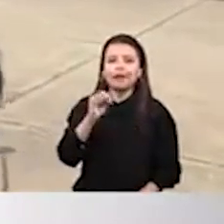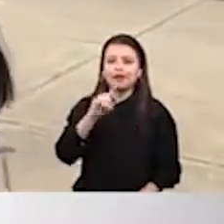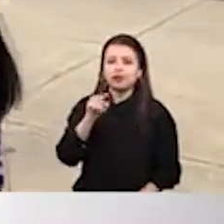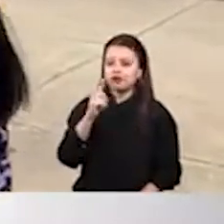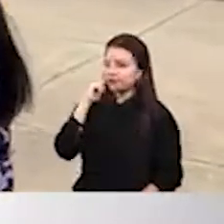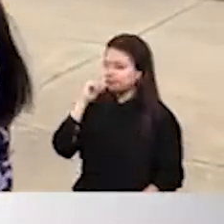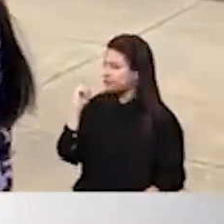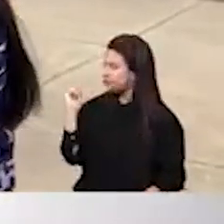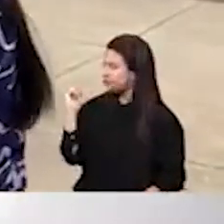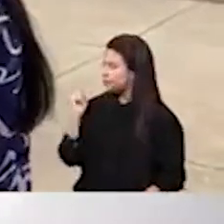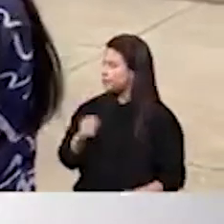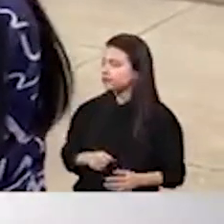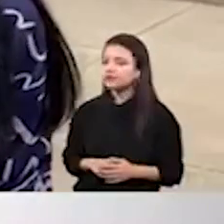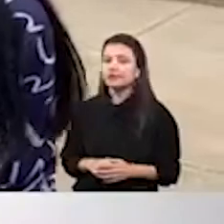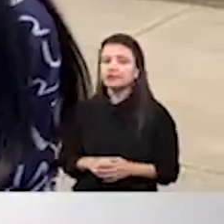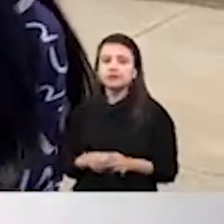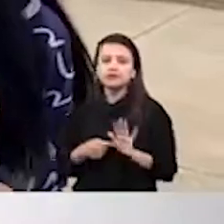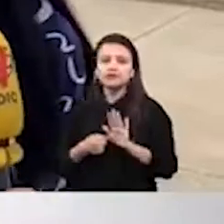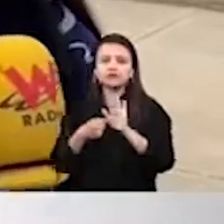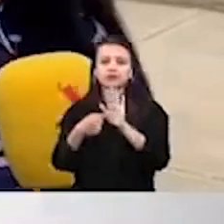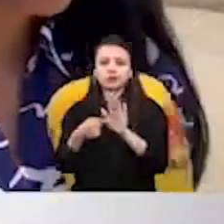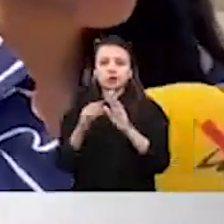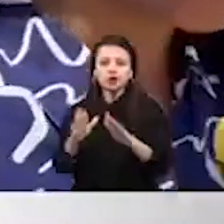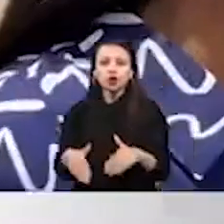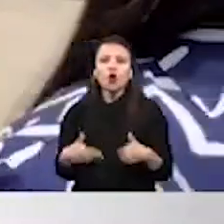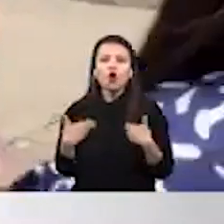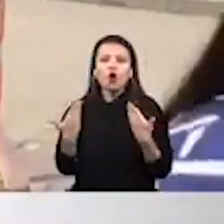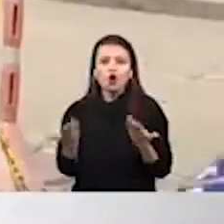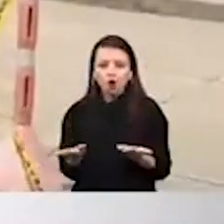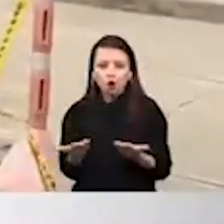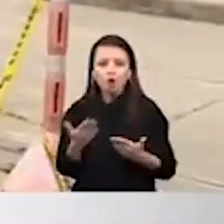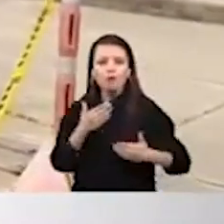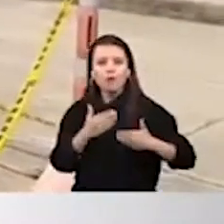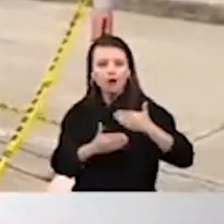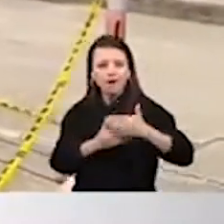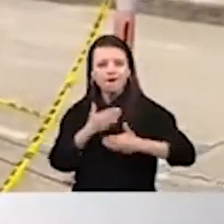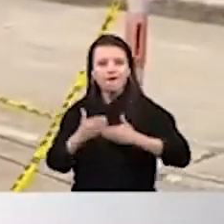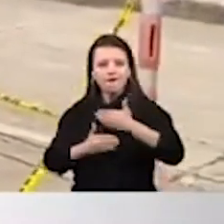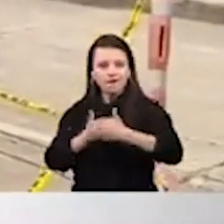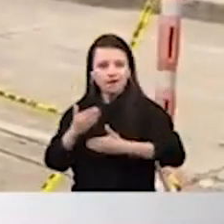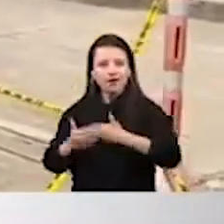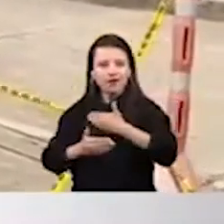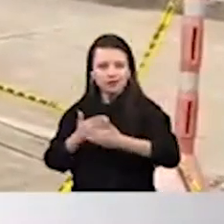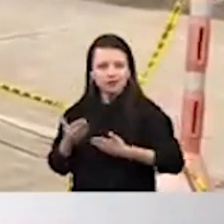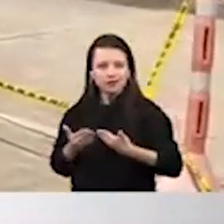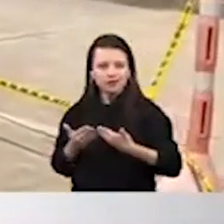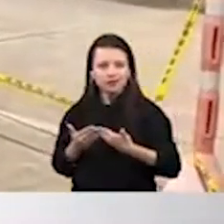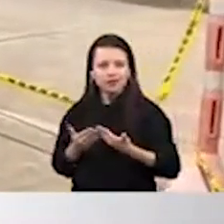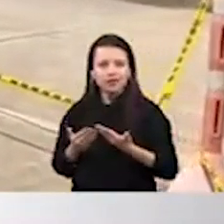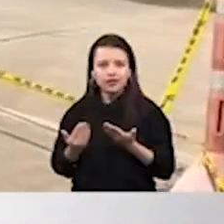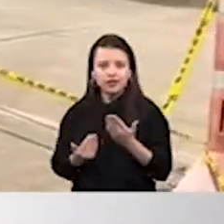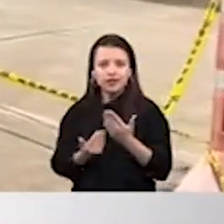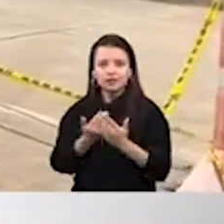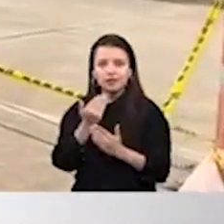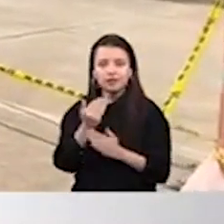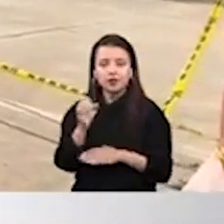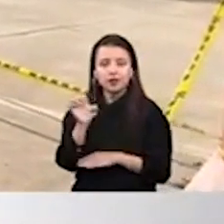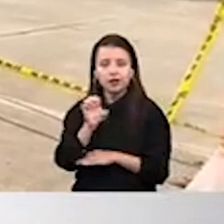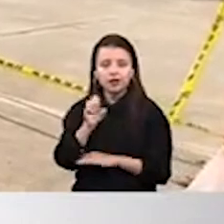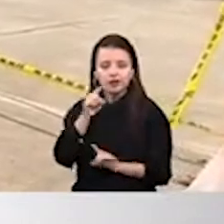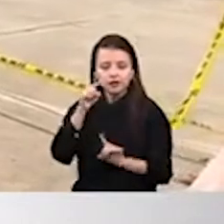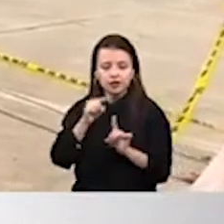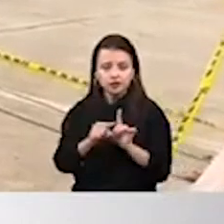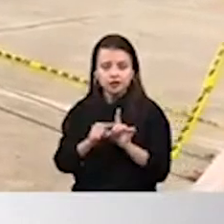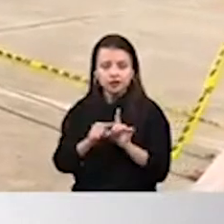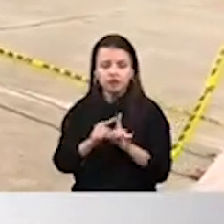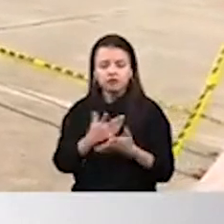Quiero mostrarle cómo avanzan las obras de mejoramiento de este hospital que iniciaron en enero de este año y que tienen un